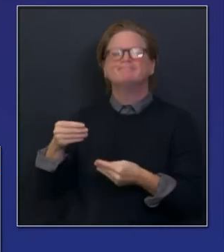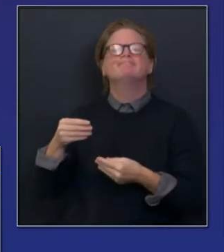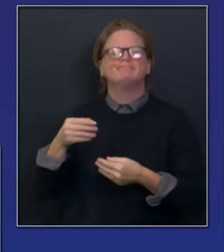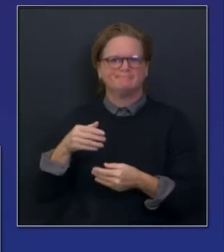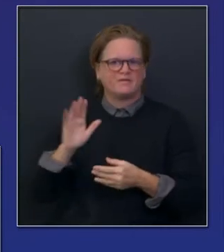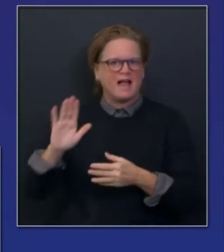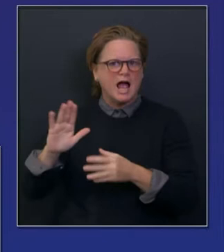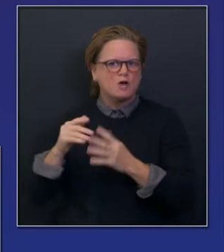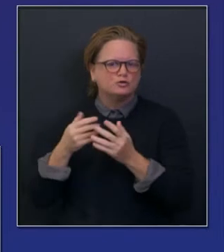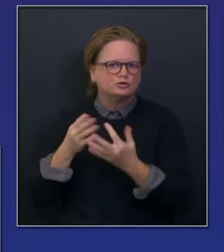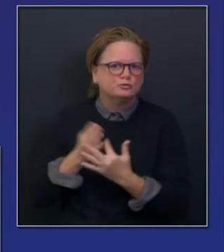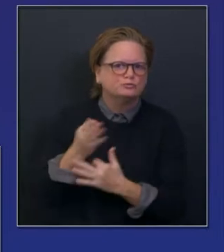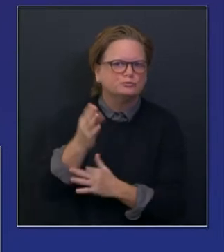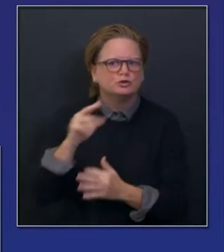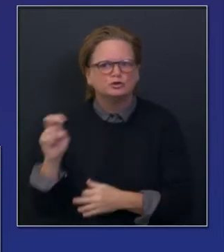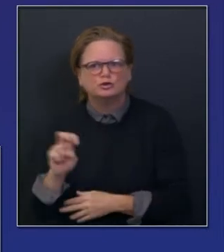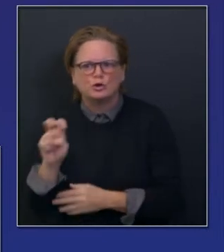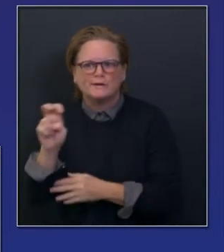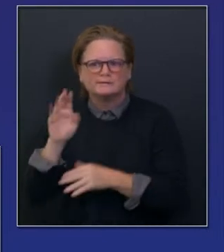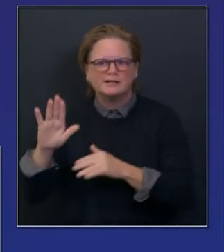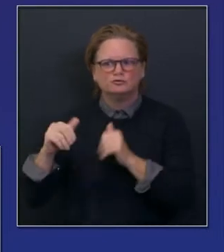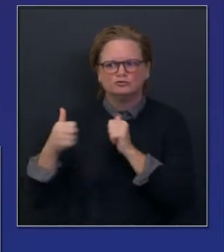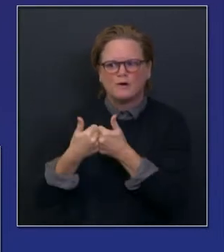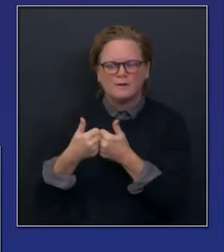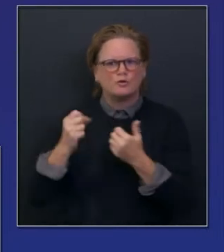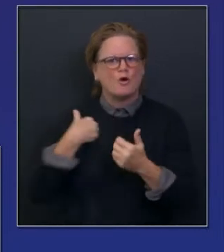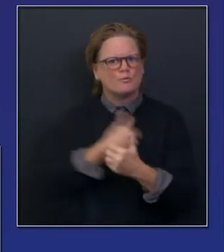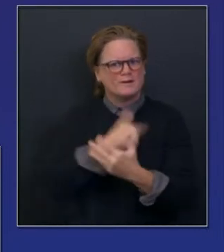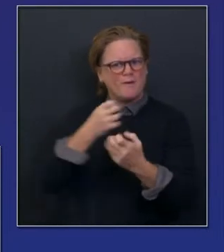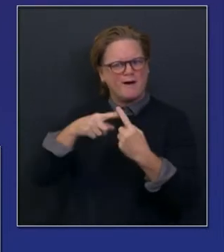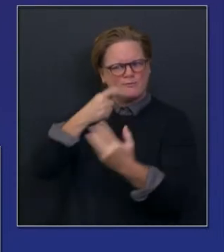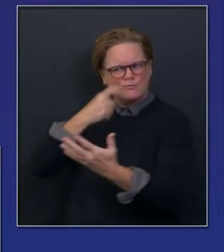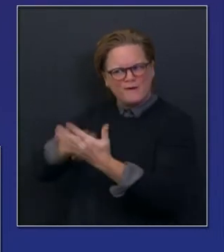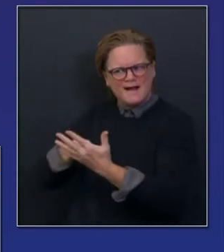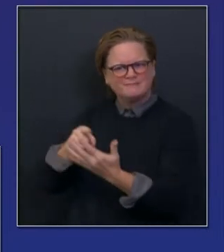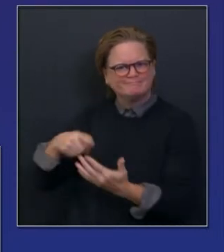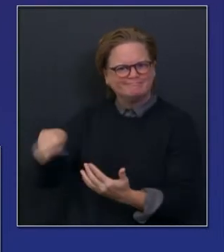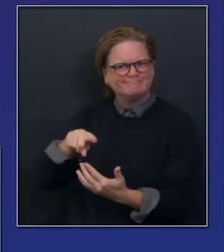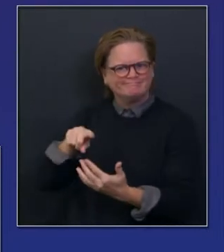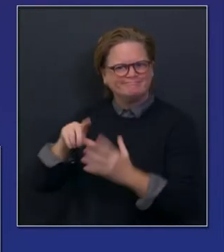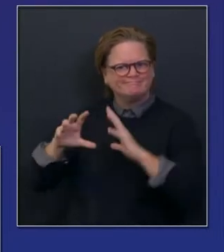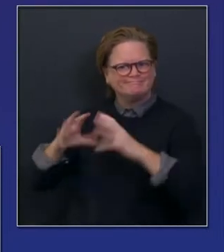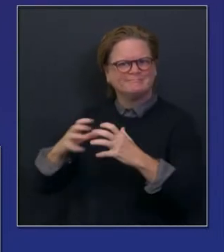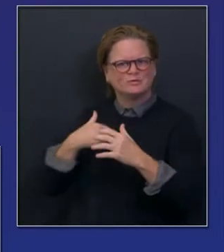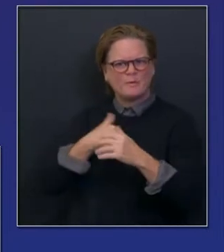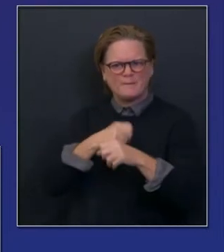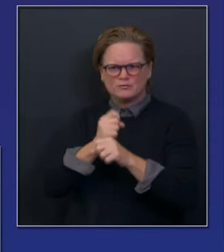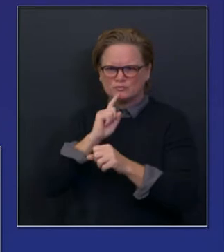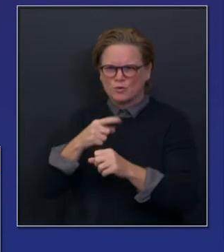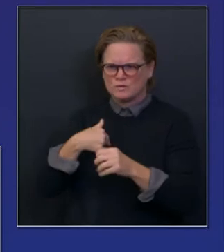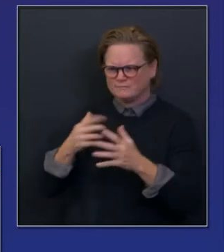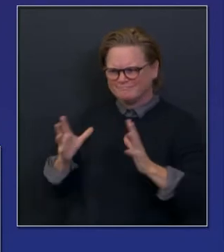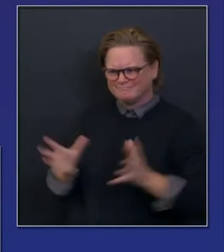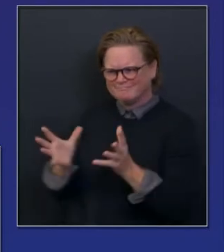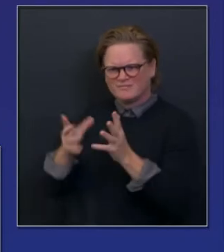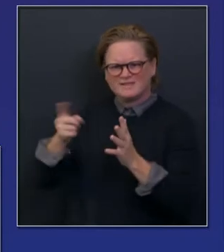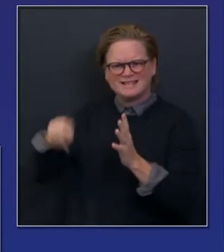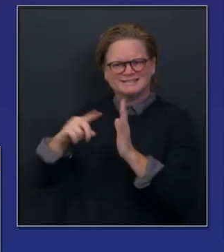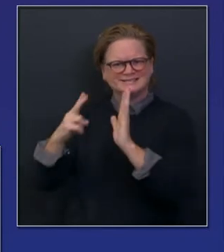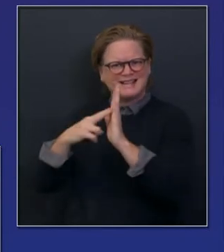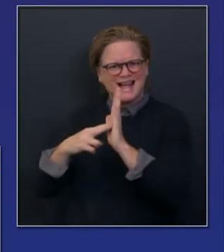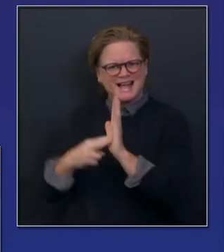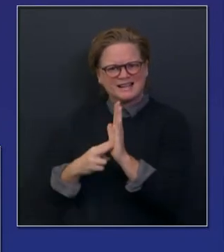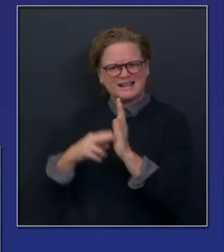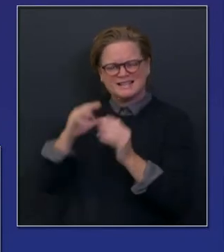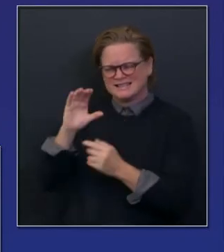a nivel raíz popular, y también usando esa infraestructura para trabajar en este